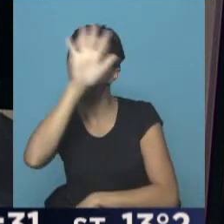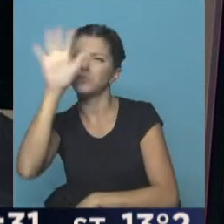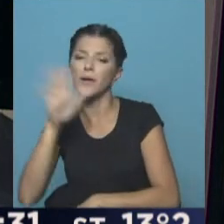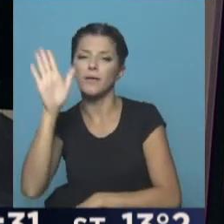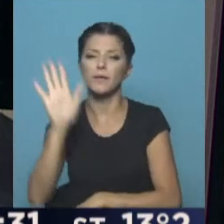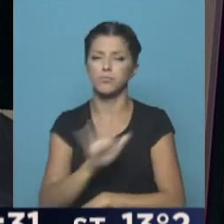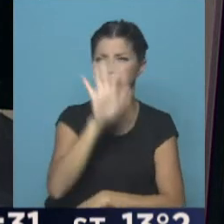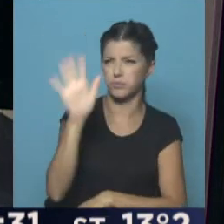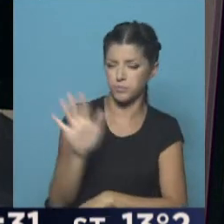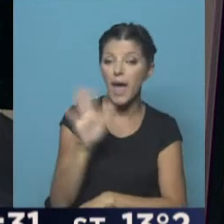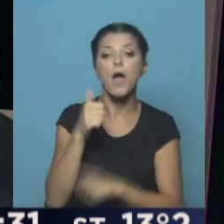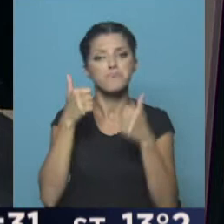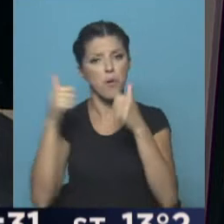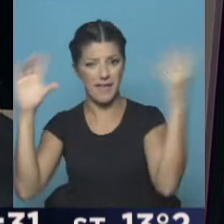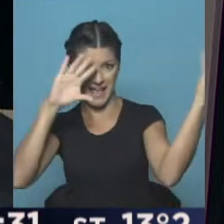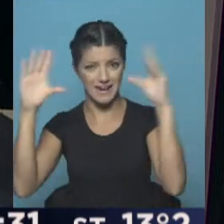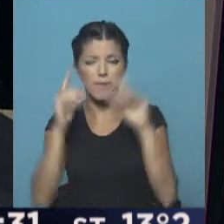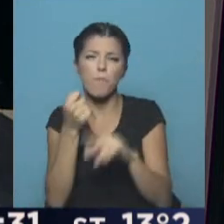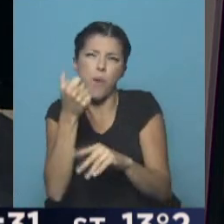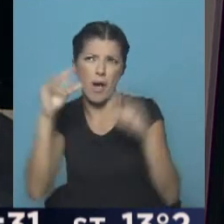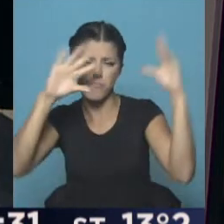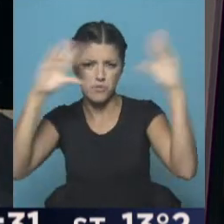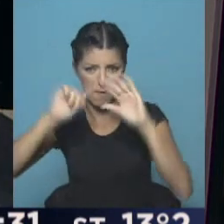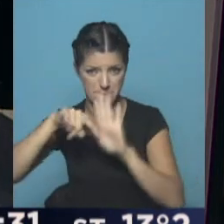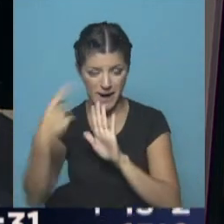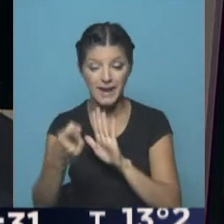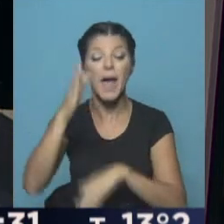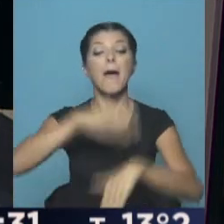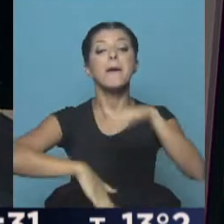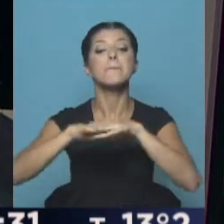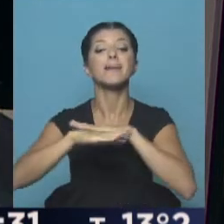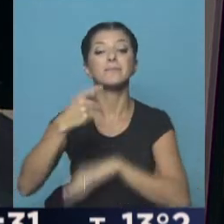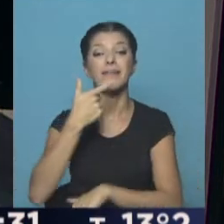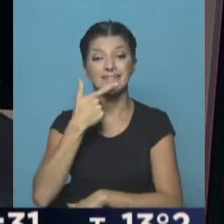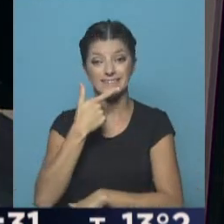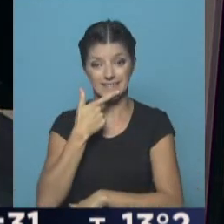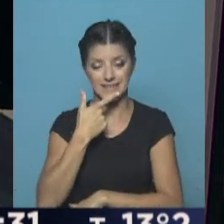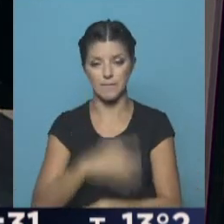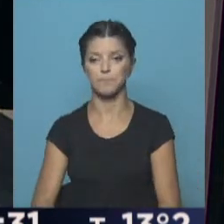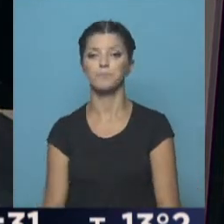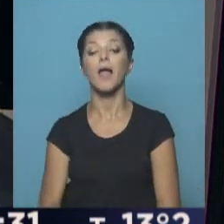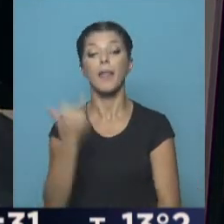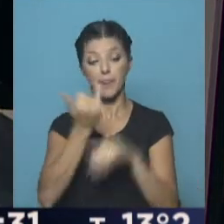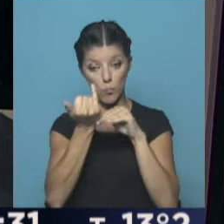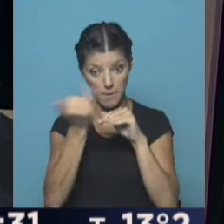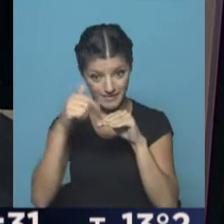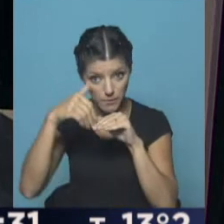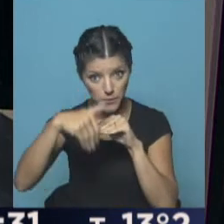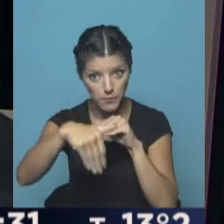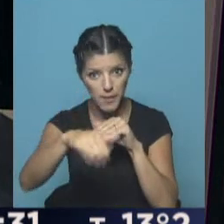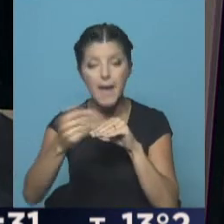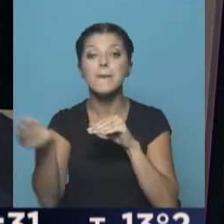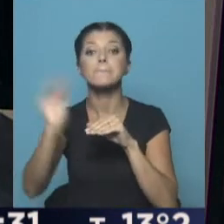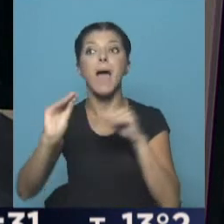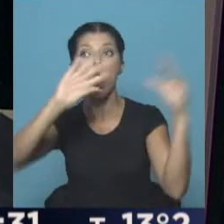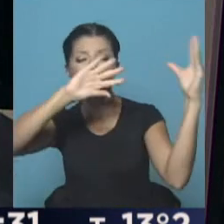neblinas. Buenas condiciones meteorológicas con cielo apenas algo nublado, máximas que rondarán los 17 grados. A partir del jueves comenzará a aumentar la